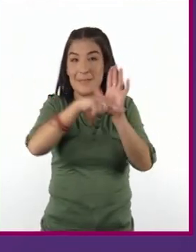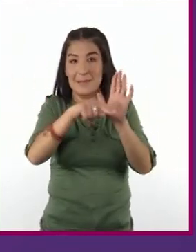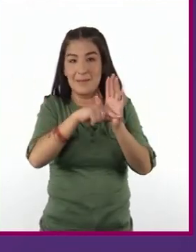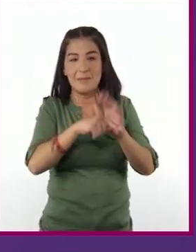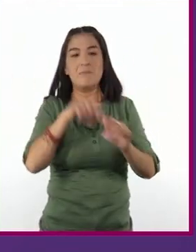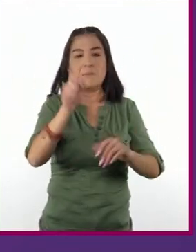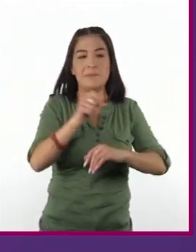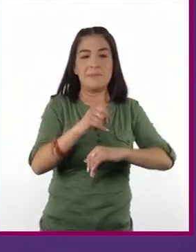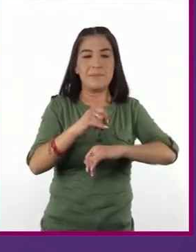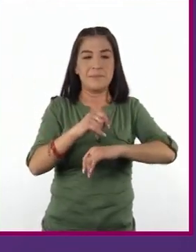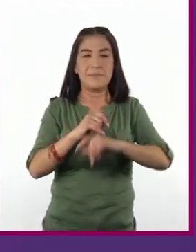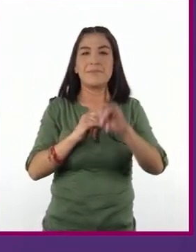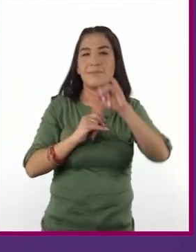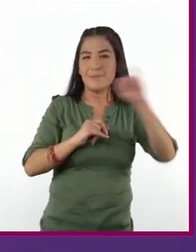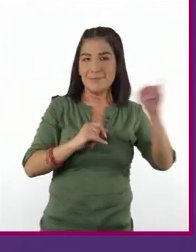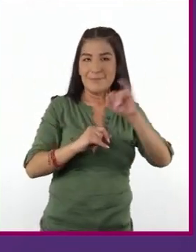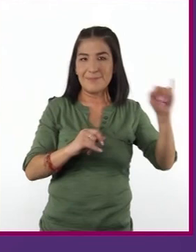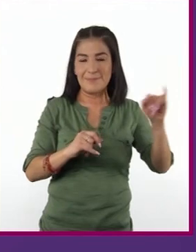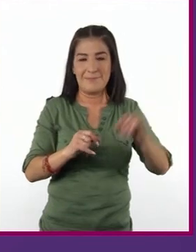se inclinan a la izquierda.